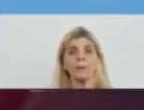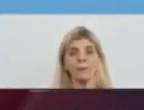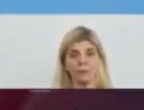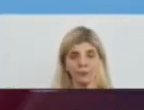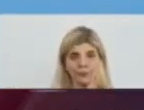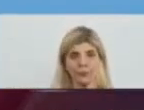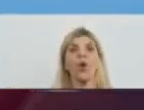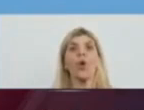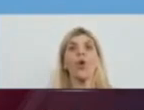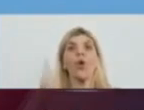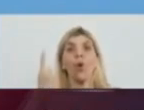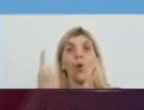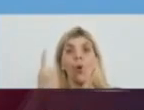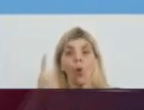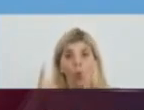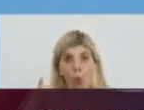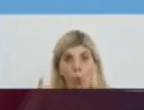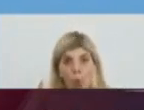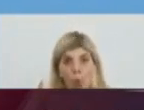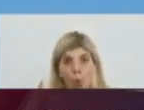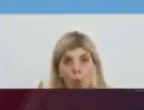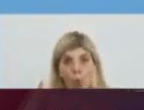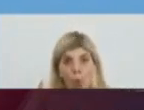una de las vacunas chinas.